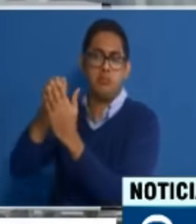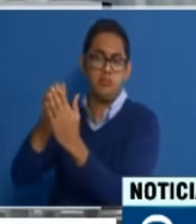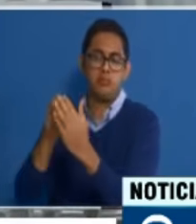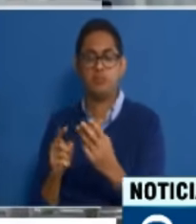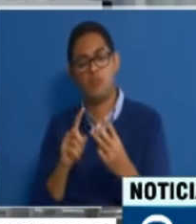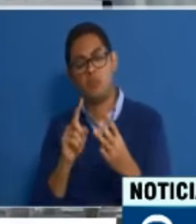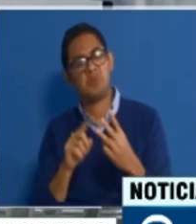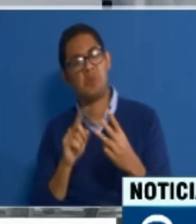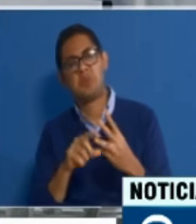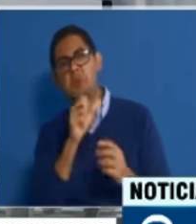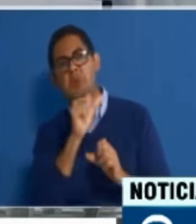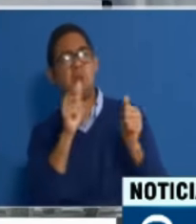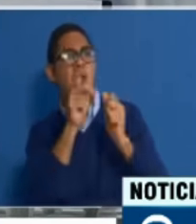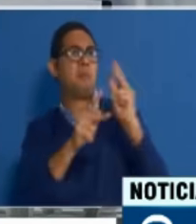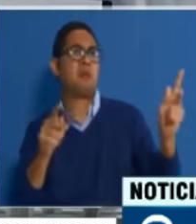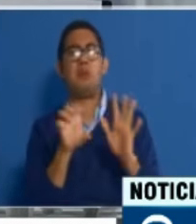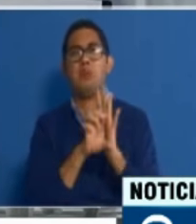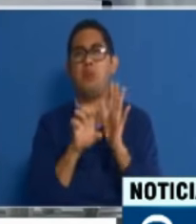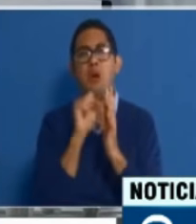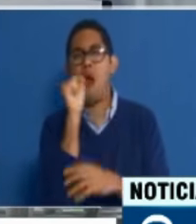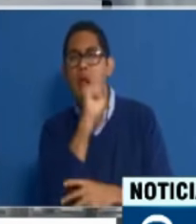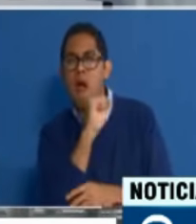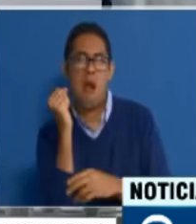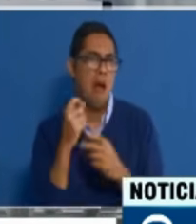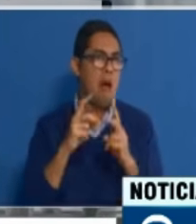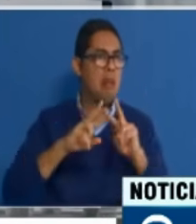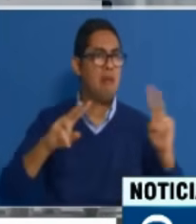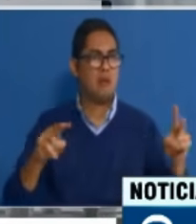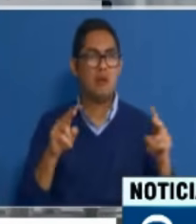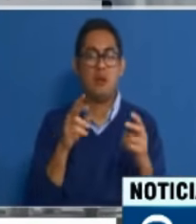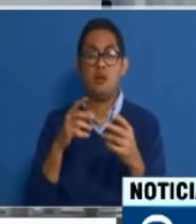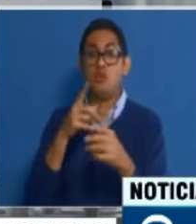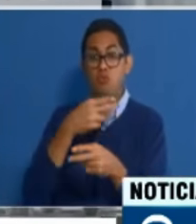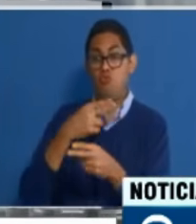Artistas registrados en el Ministerio de Cultura.